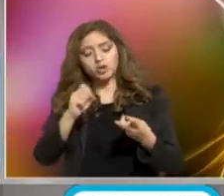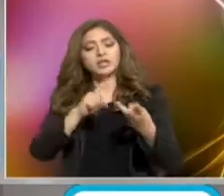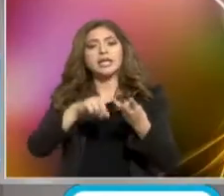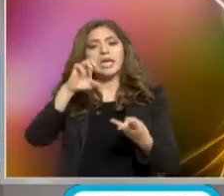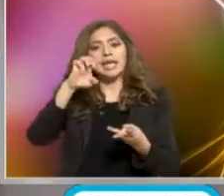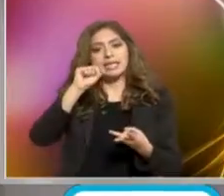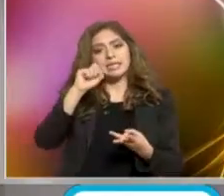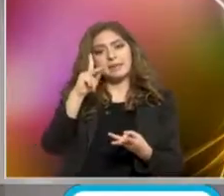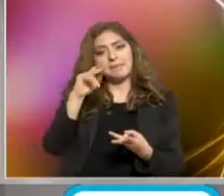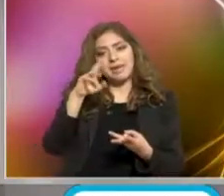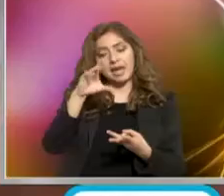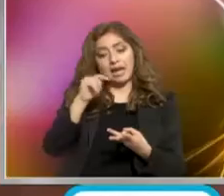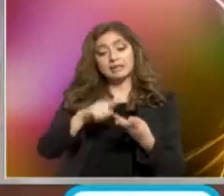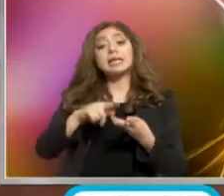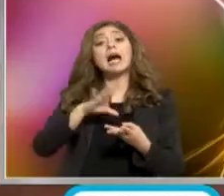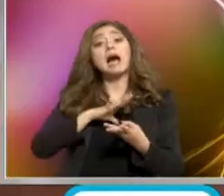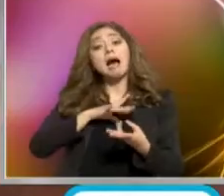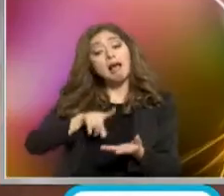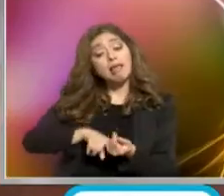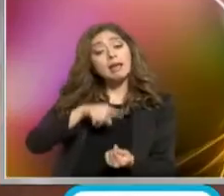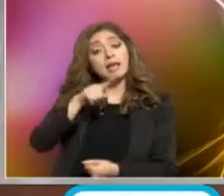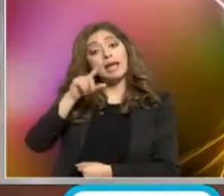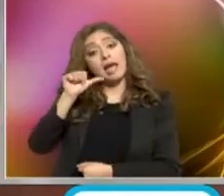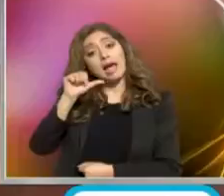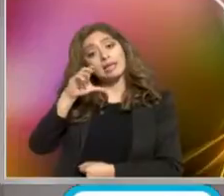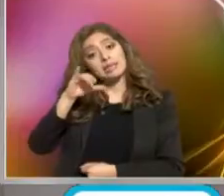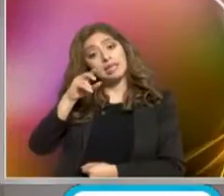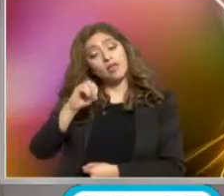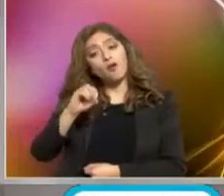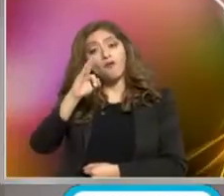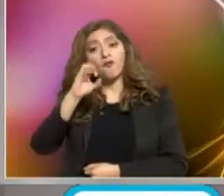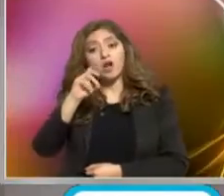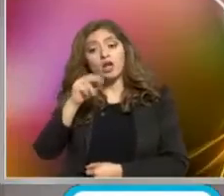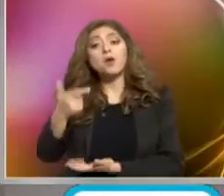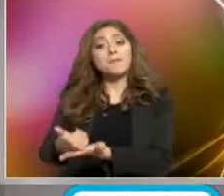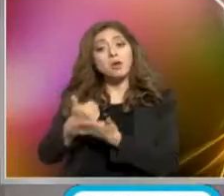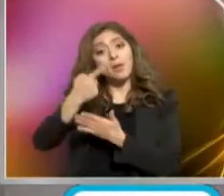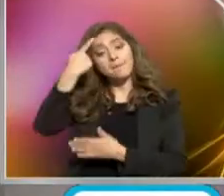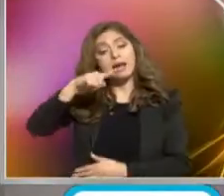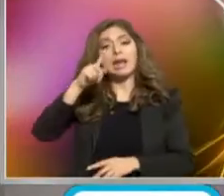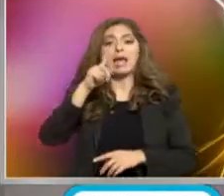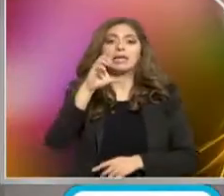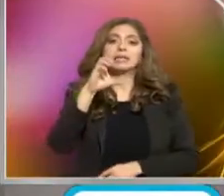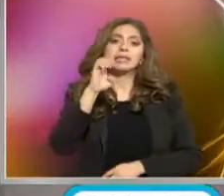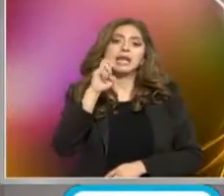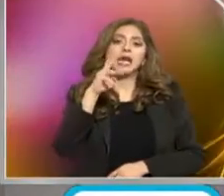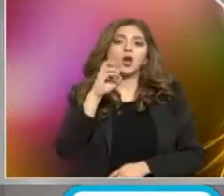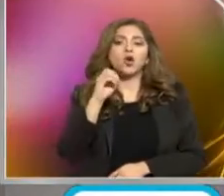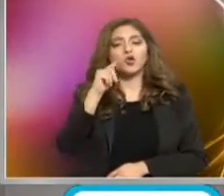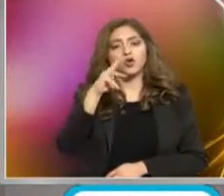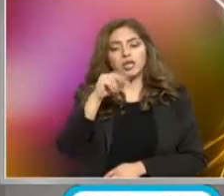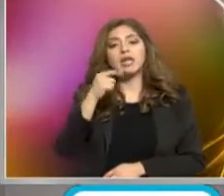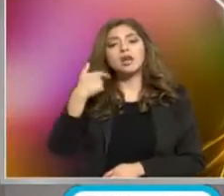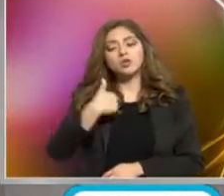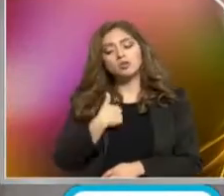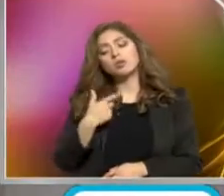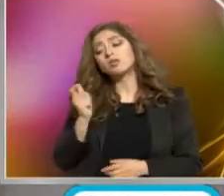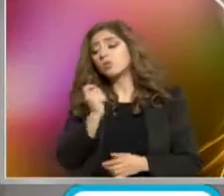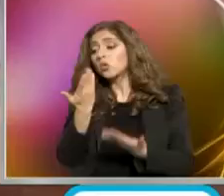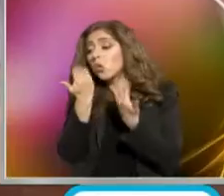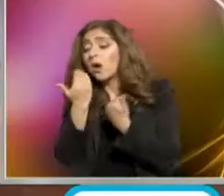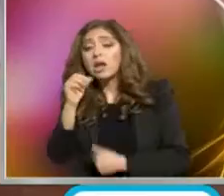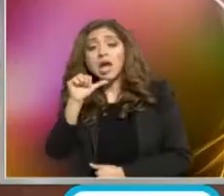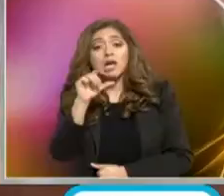fólico. Entonces, el ácido fólico también interviene en la liberación de serotonina. Entonces, si tenemos una deficiencia de ácido fólico, también nos vamos a sentir un